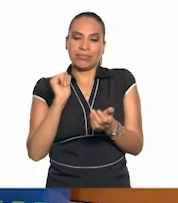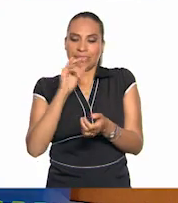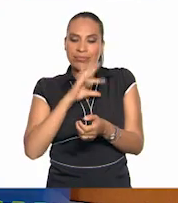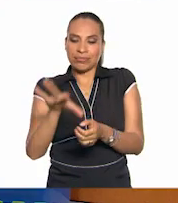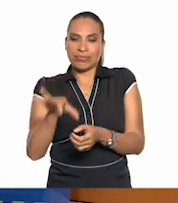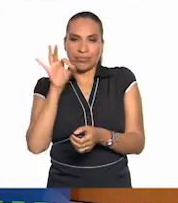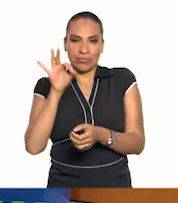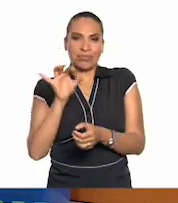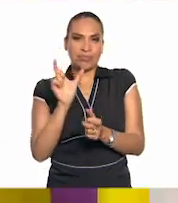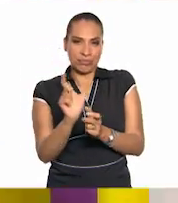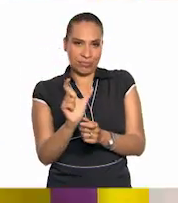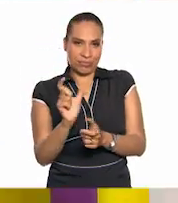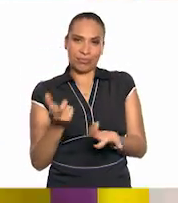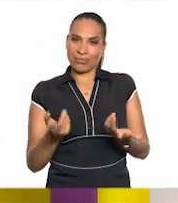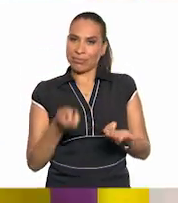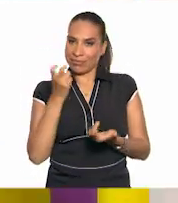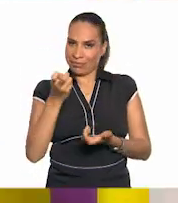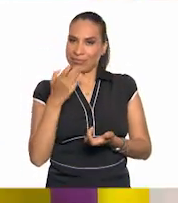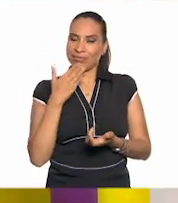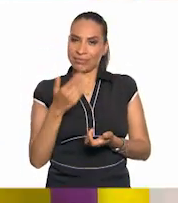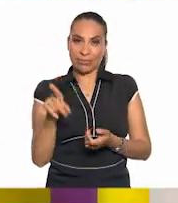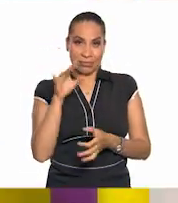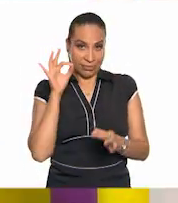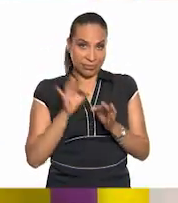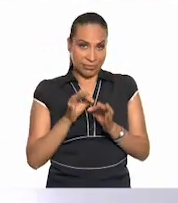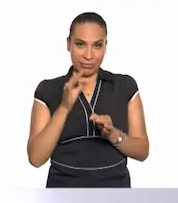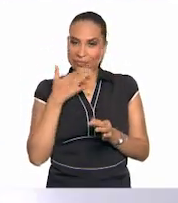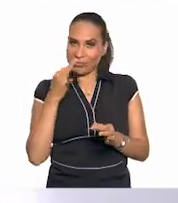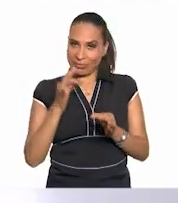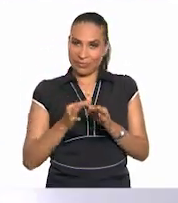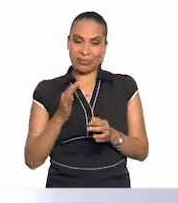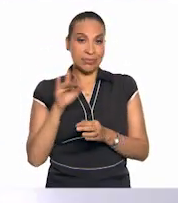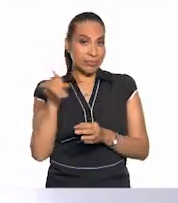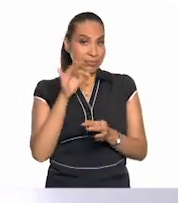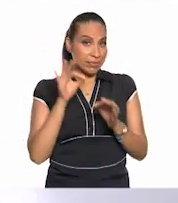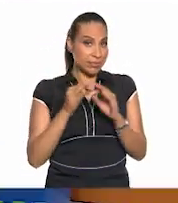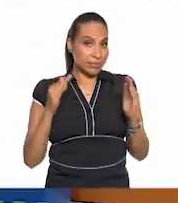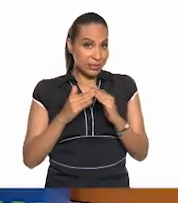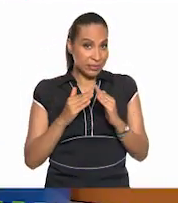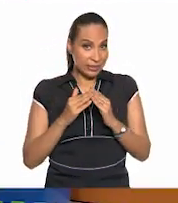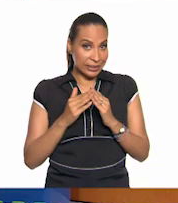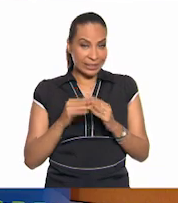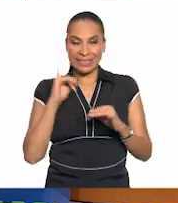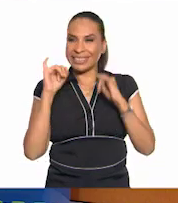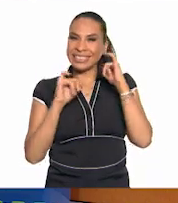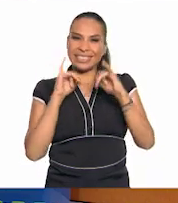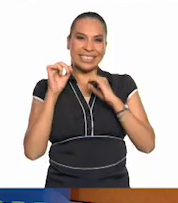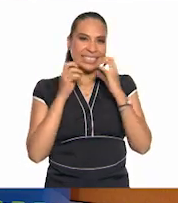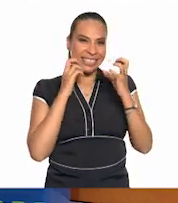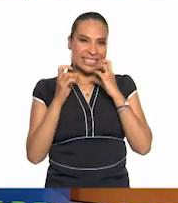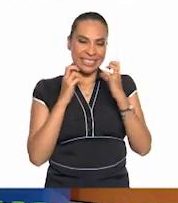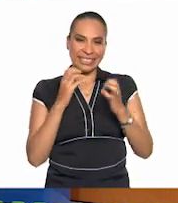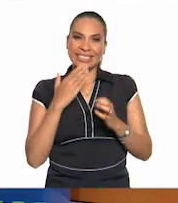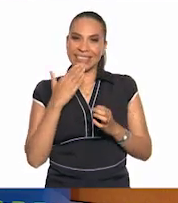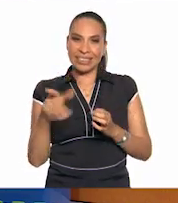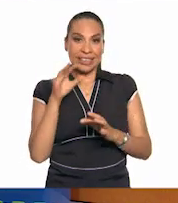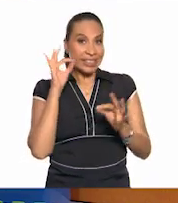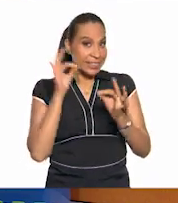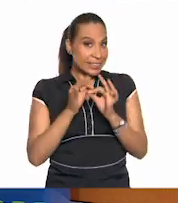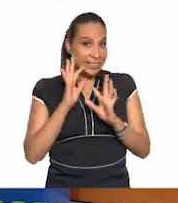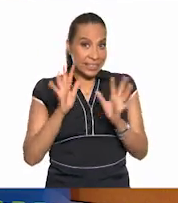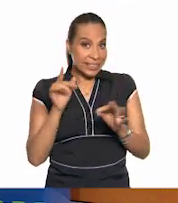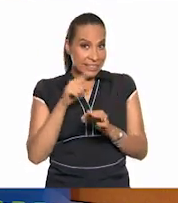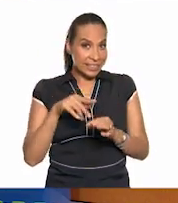alcanzar una, ¿va? Va. ¿Sí? Sí. ¿Estás lista? Estoy lista. ¿Están listos allá en casa? ¡Sí! ¿Están listos y